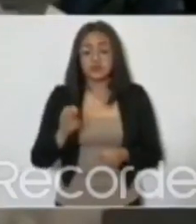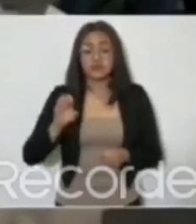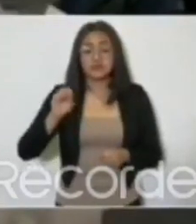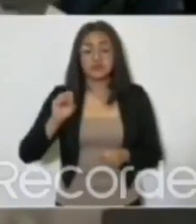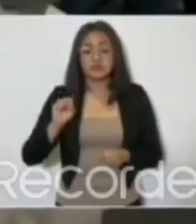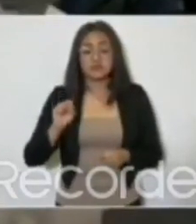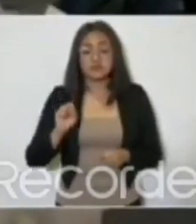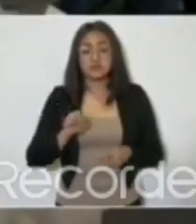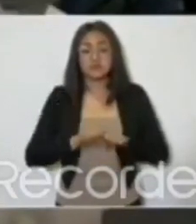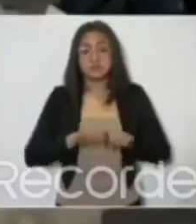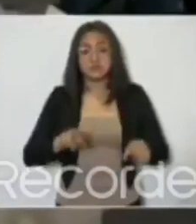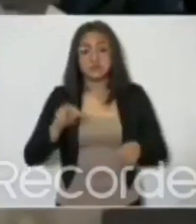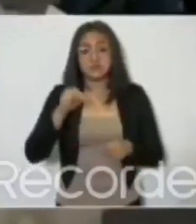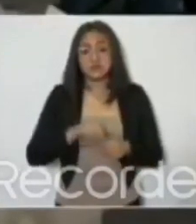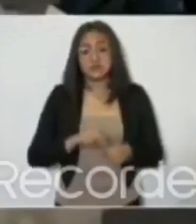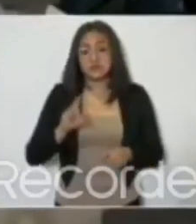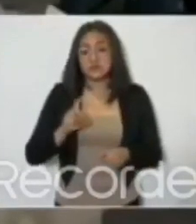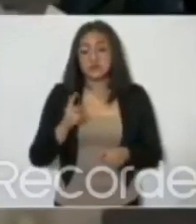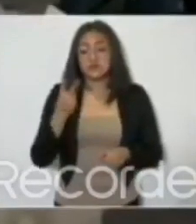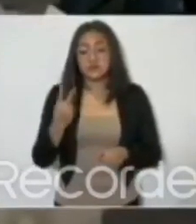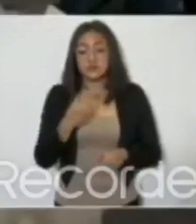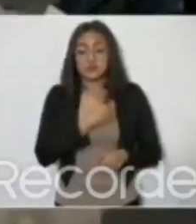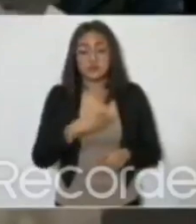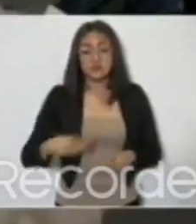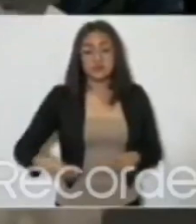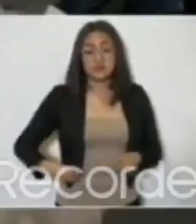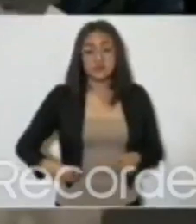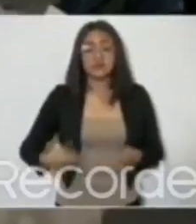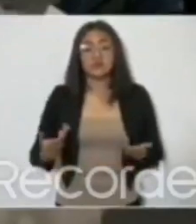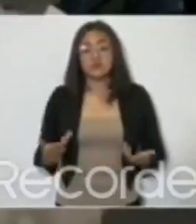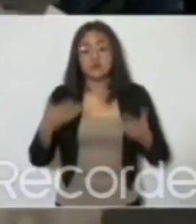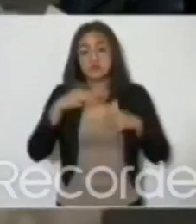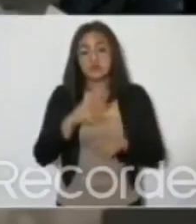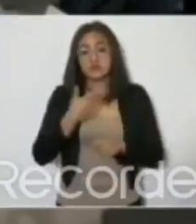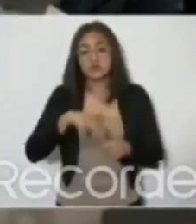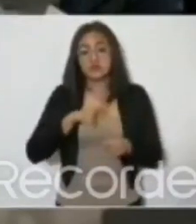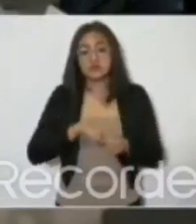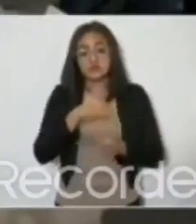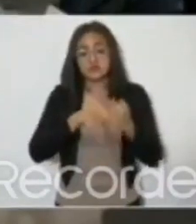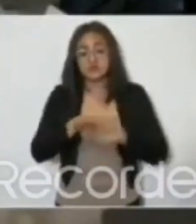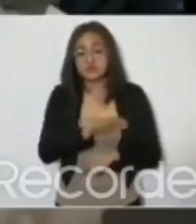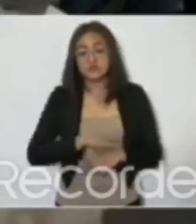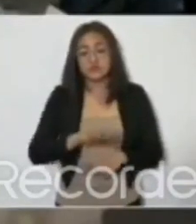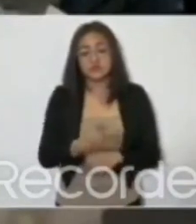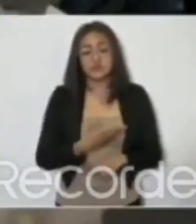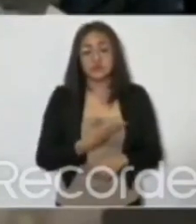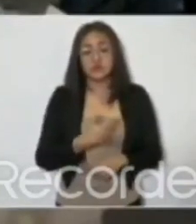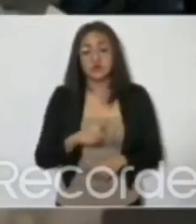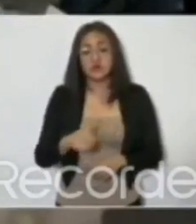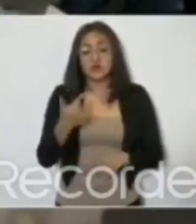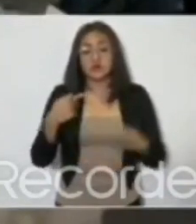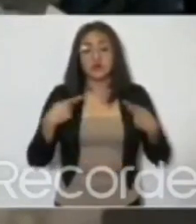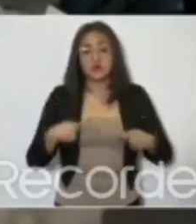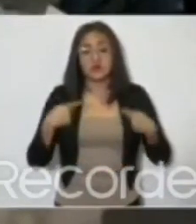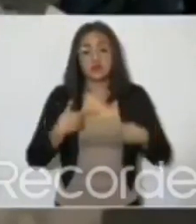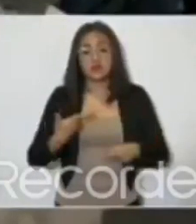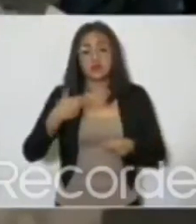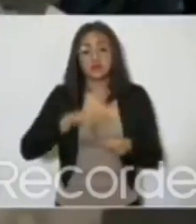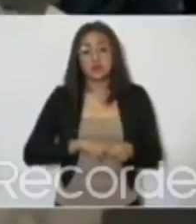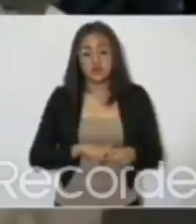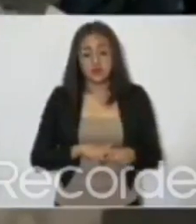360 distribuidos en 32 municipios en lo que respecta a la hospitalización en todo el sector 12 pacientes